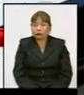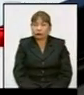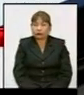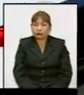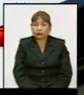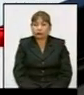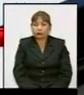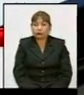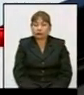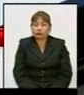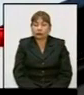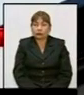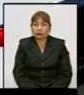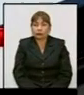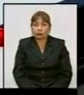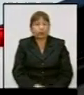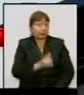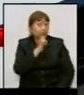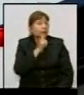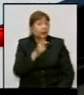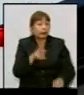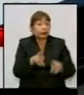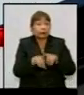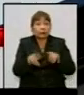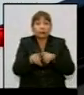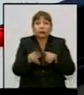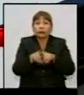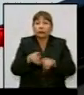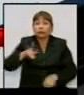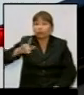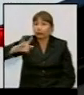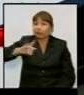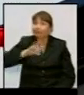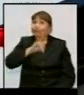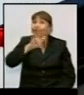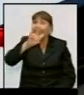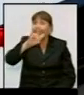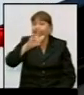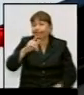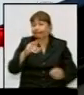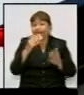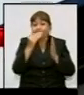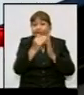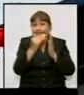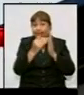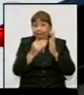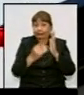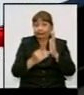La siguiente. Asimismo, la Fuerza Aérea establece dentro de su mapa de procesos,